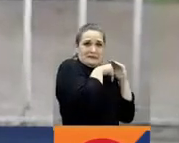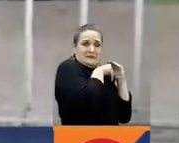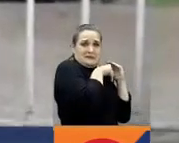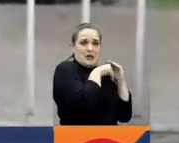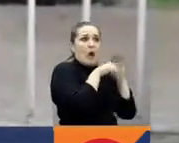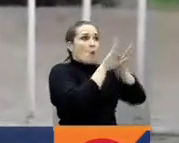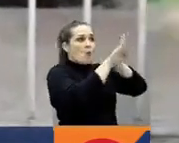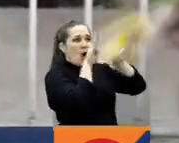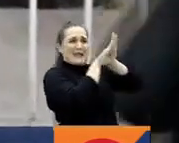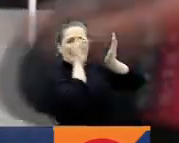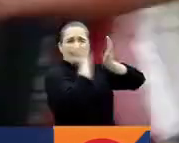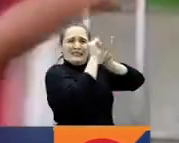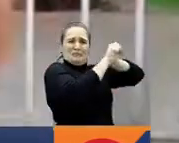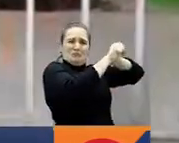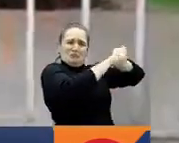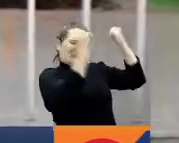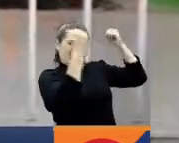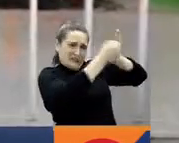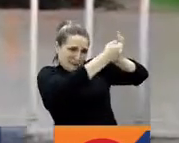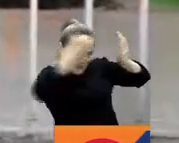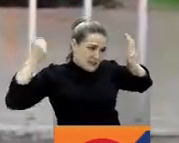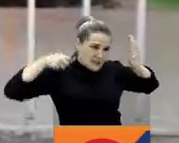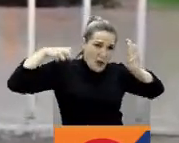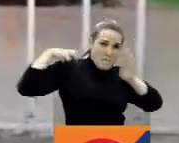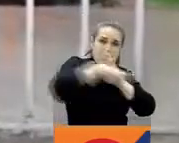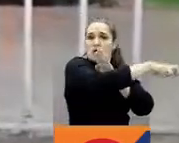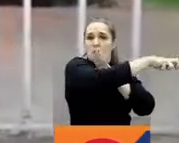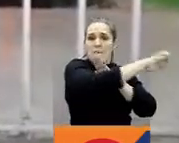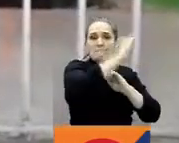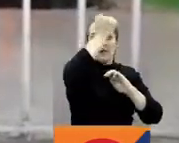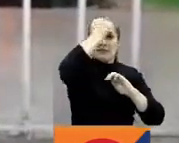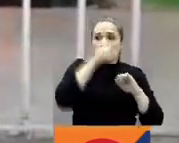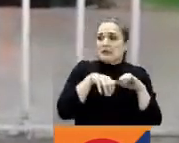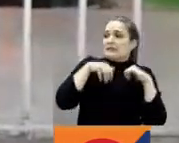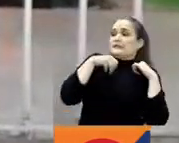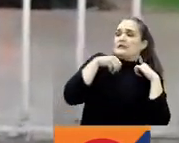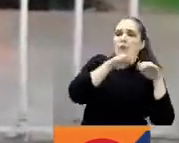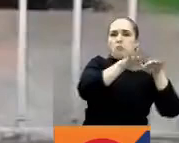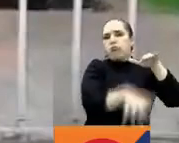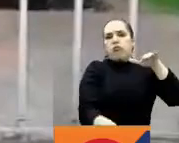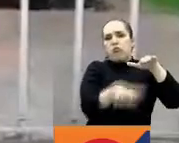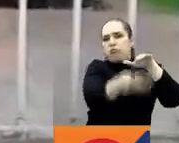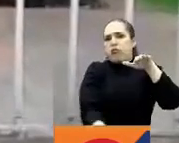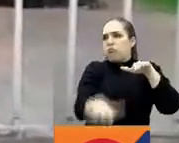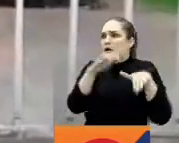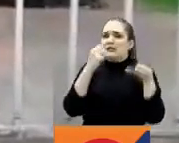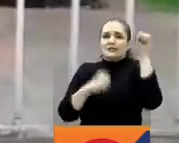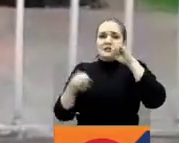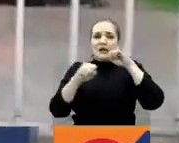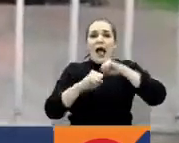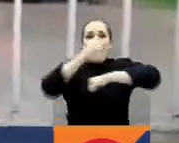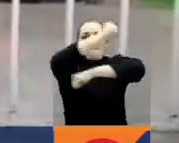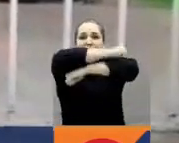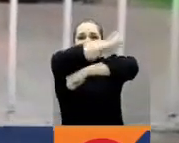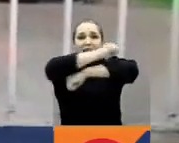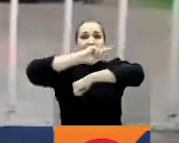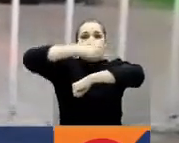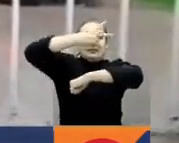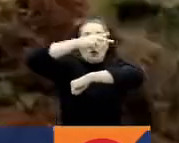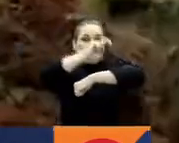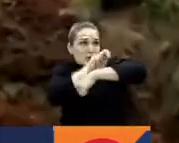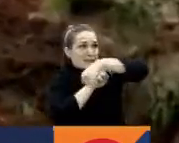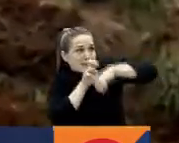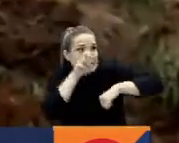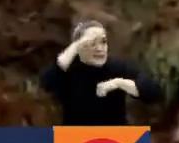las puertas y por ahí salimos a una habitación principal que también quedó destrozada y por las ventanas del segundo piso